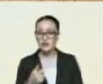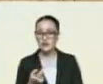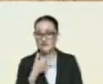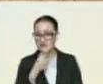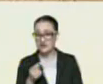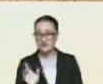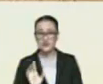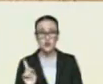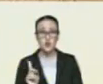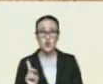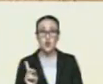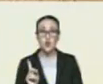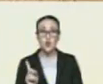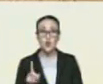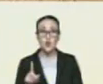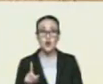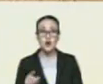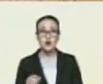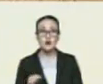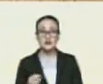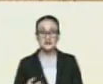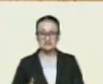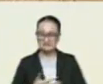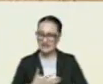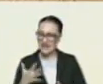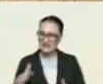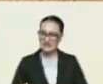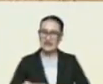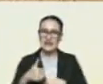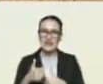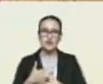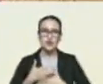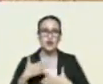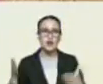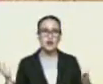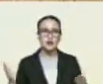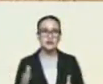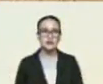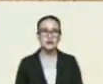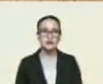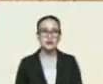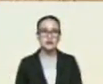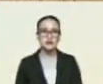cosa. Un reto inmenso, muy grande.